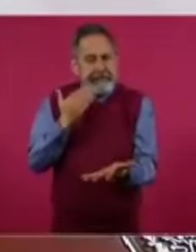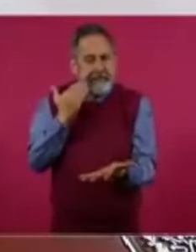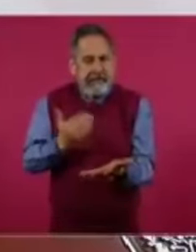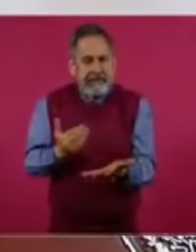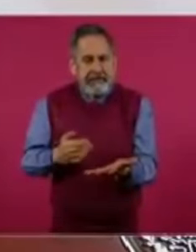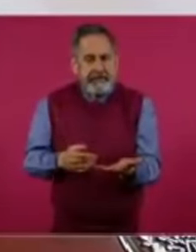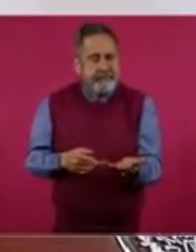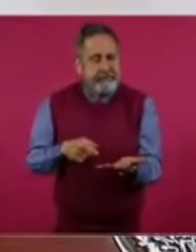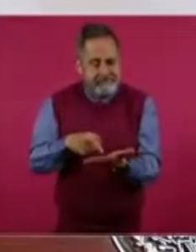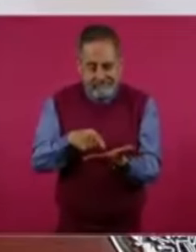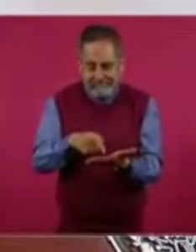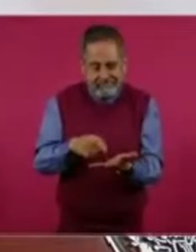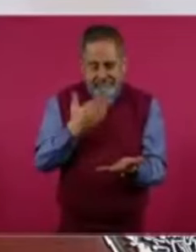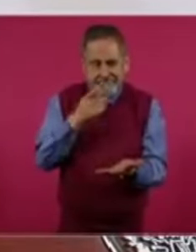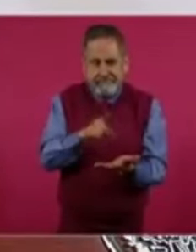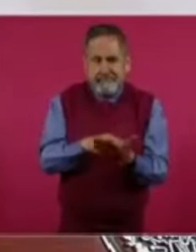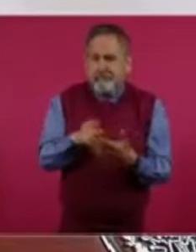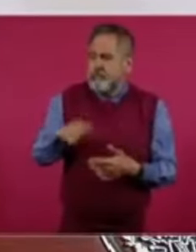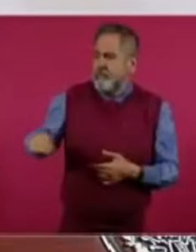limita